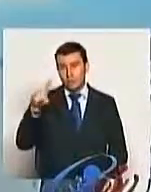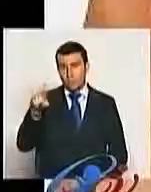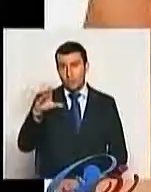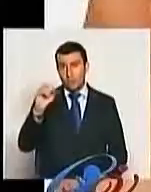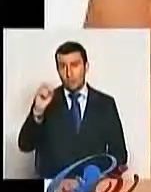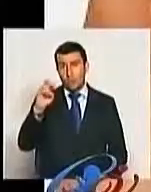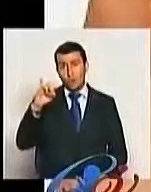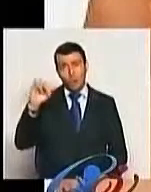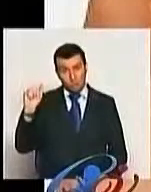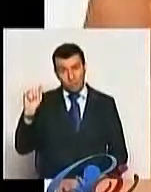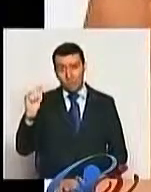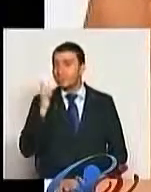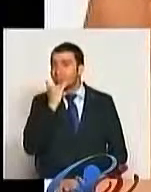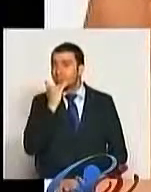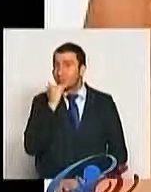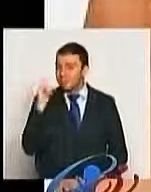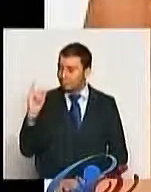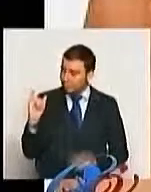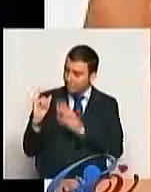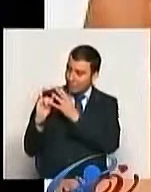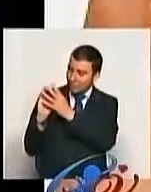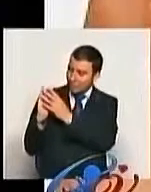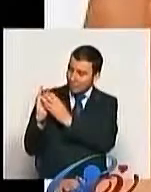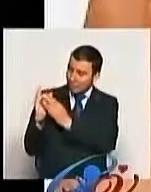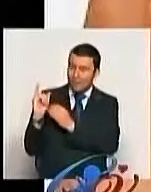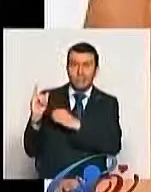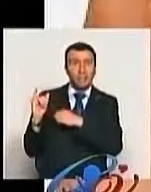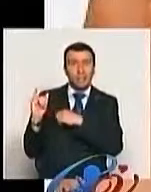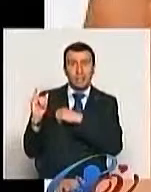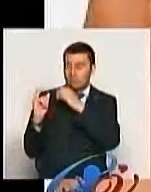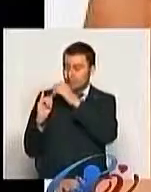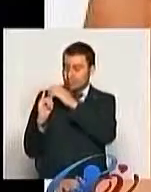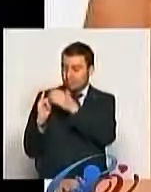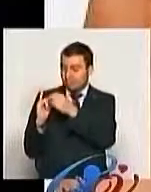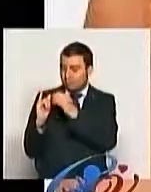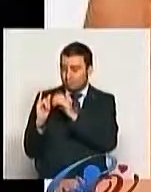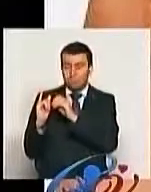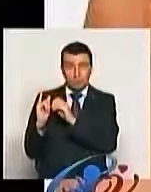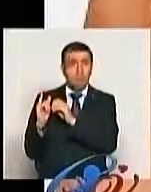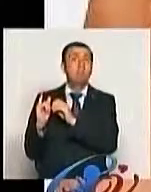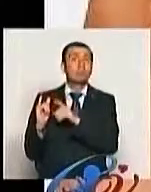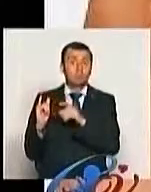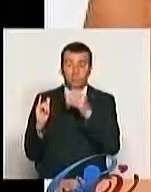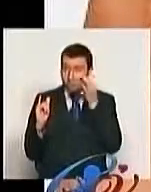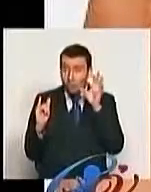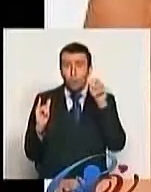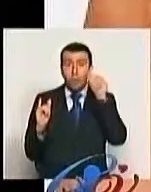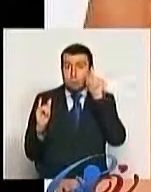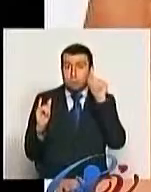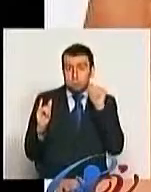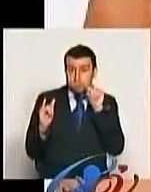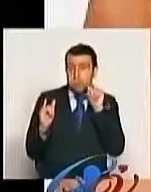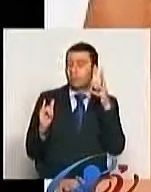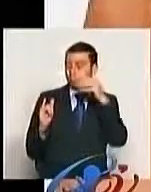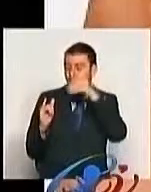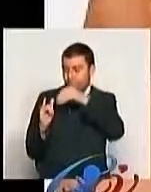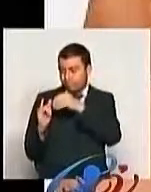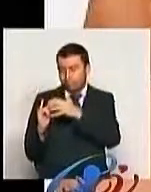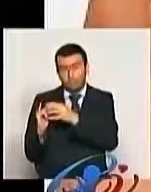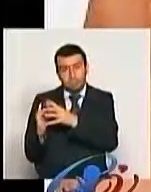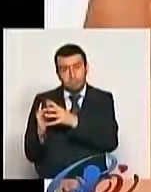que es donde luego se va a alojar el bebé o el embrión, que luego va a ser un bebé. Entonces de pronto hay